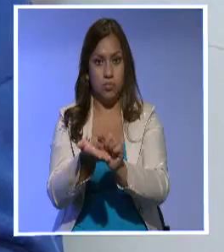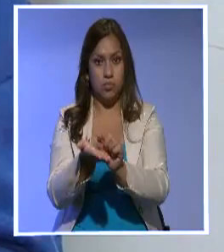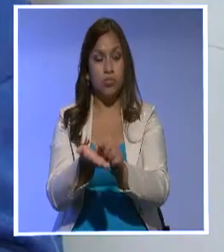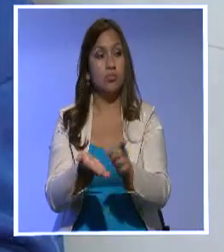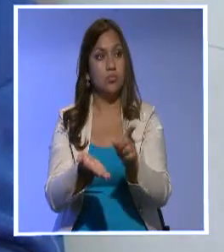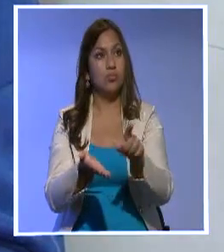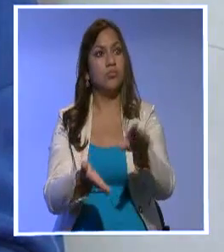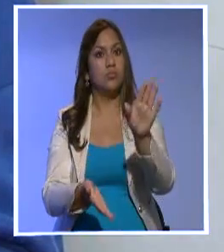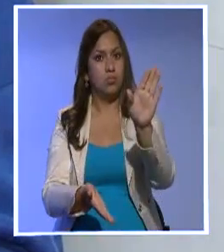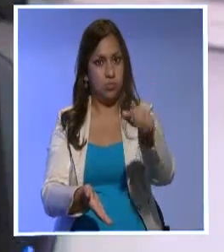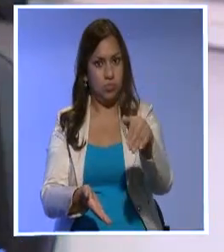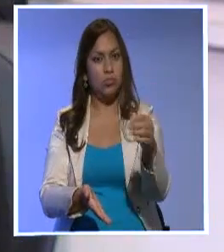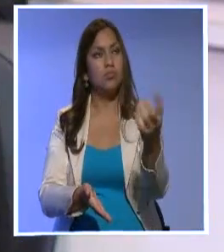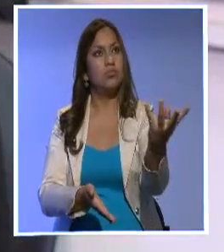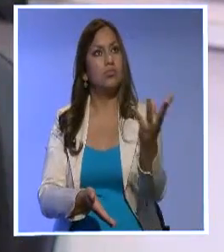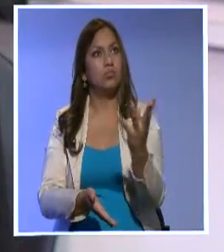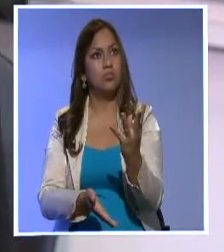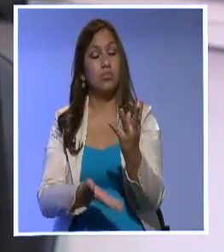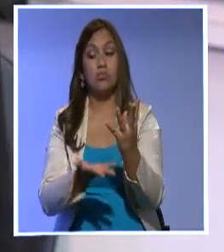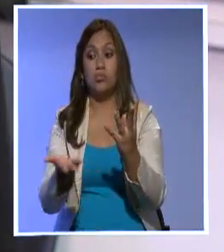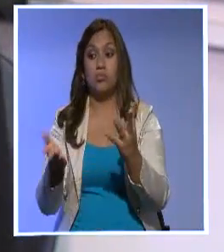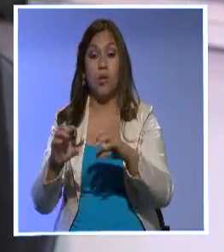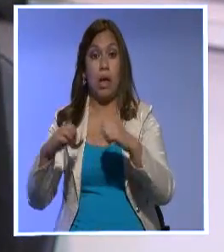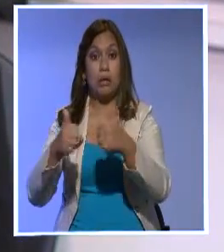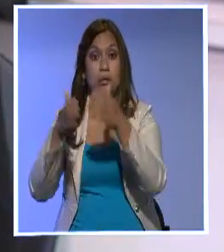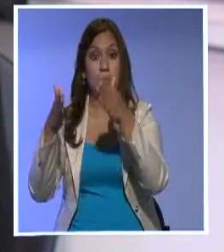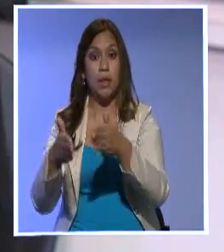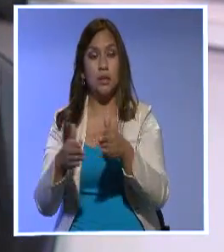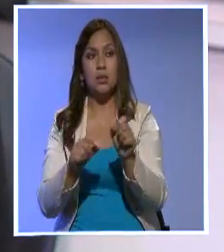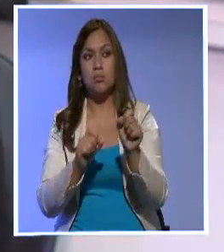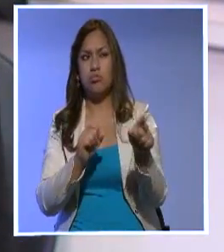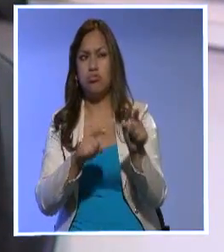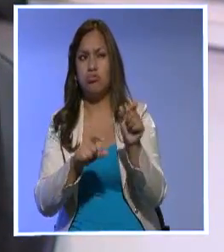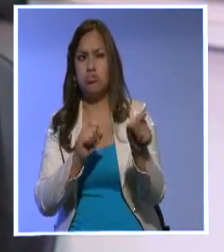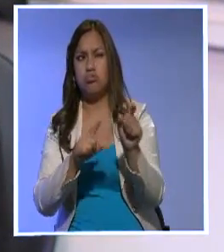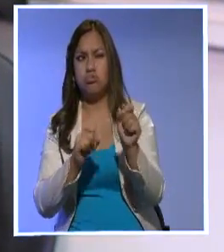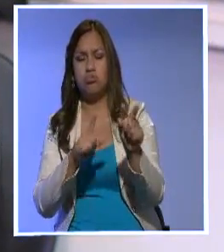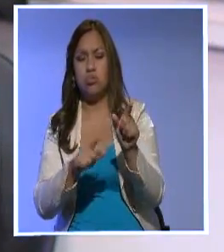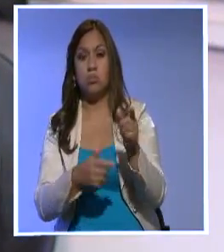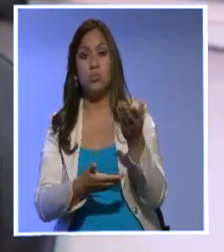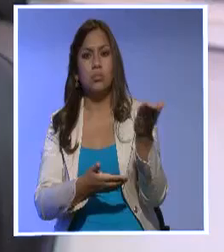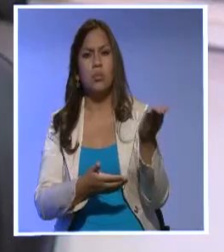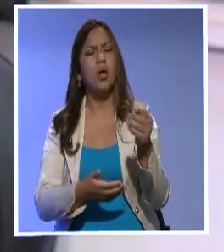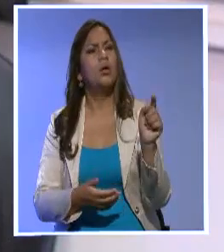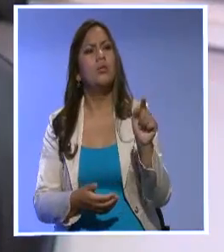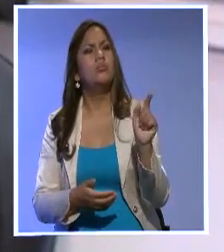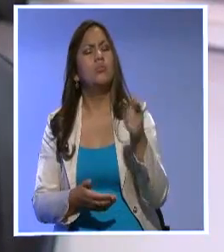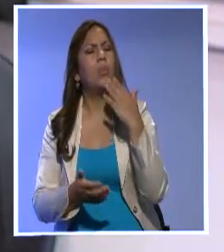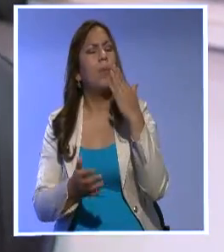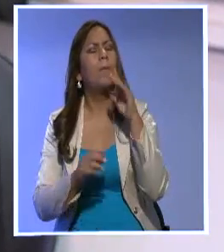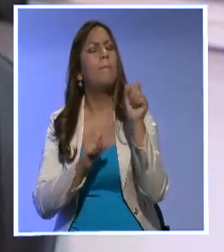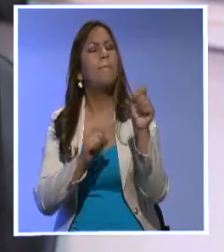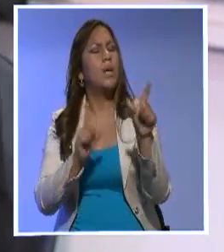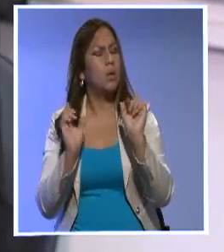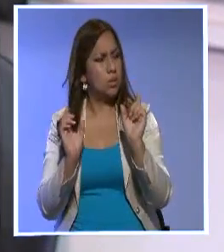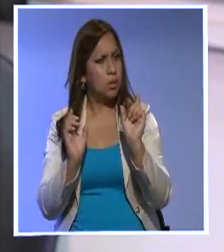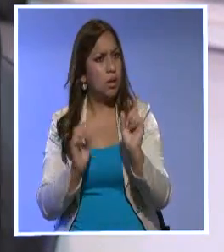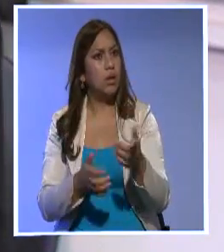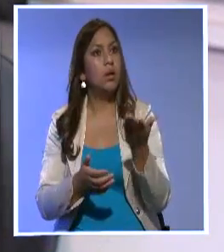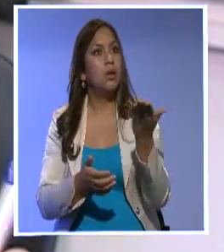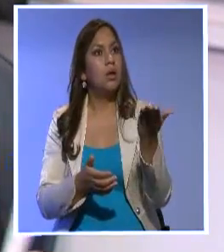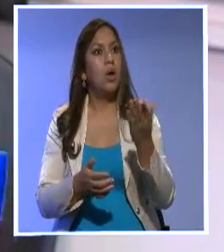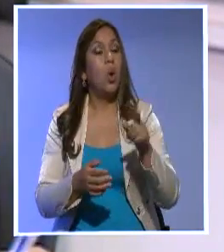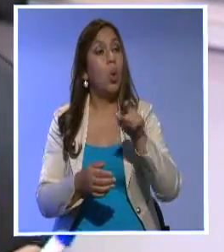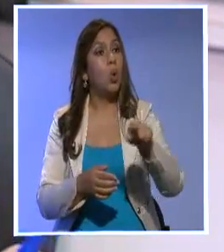comparecer frente a los asambleístas cuáles fueron sus acciones o cuáles no